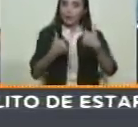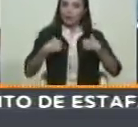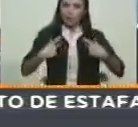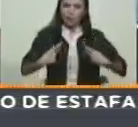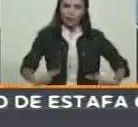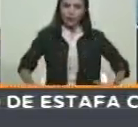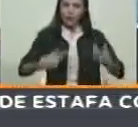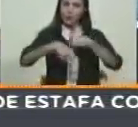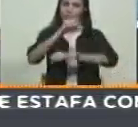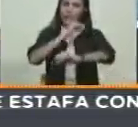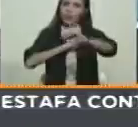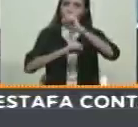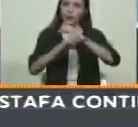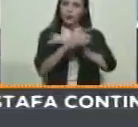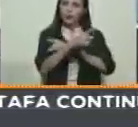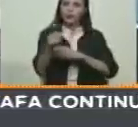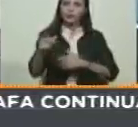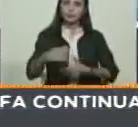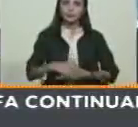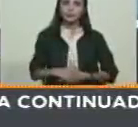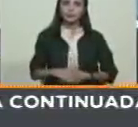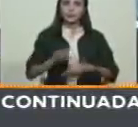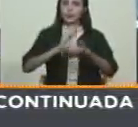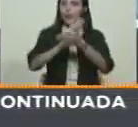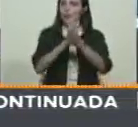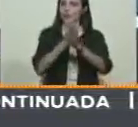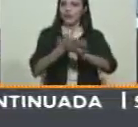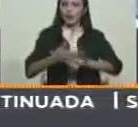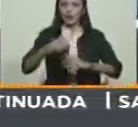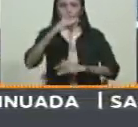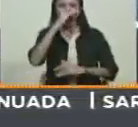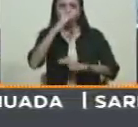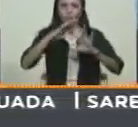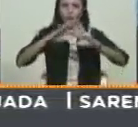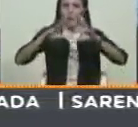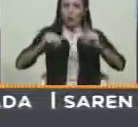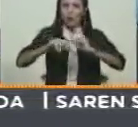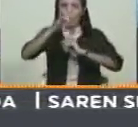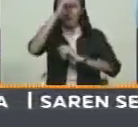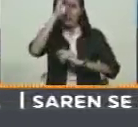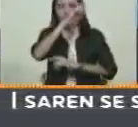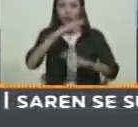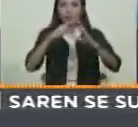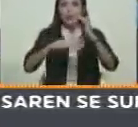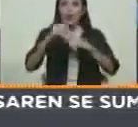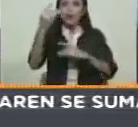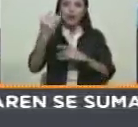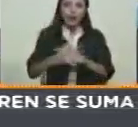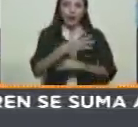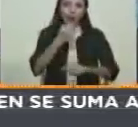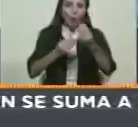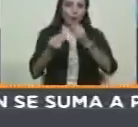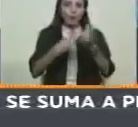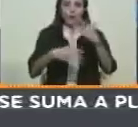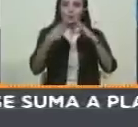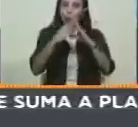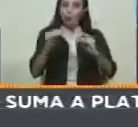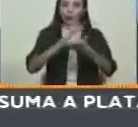por enfrentar y acabar con todas las mafias de bachaquero si todas las mafias económicas